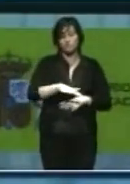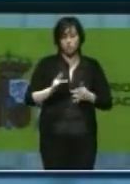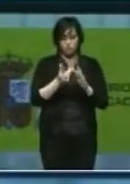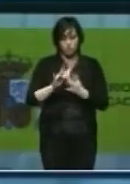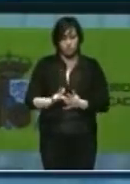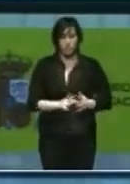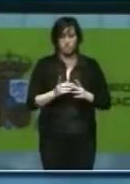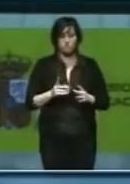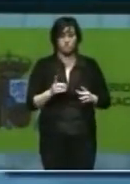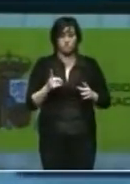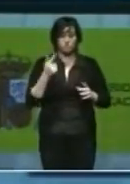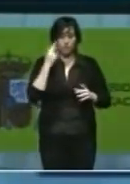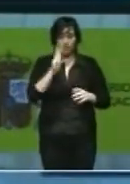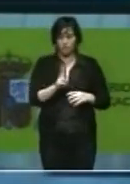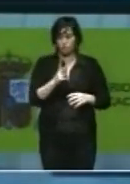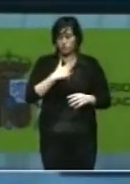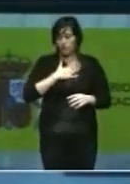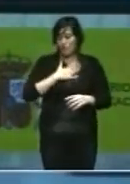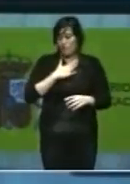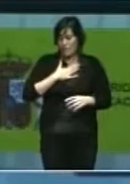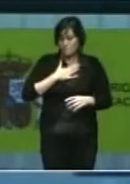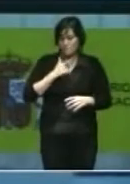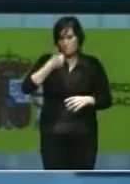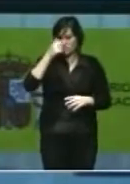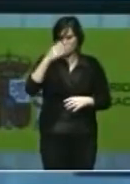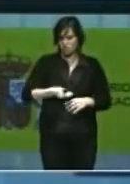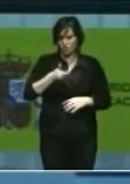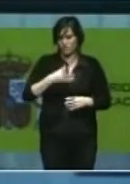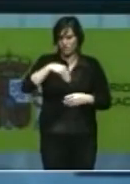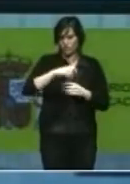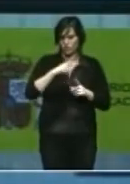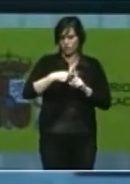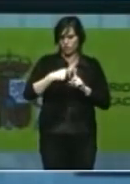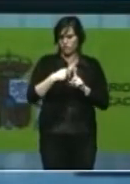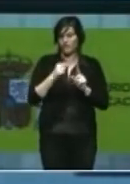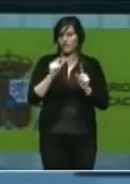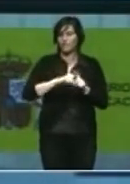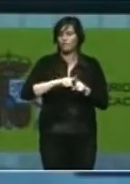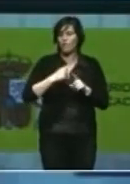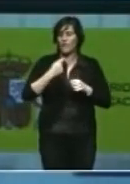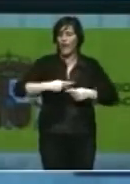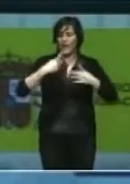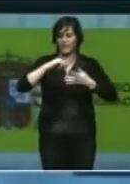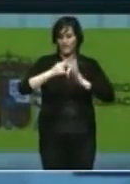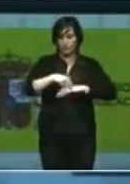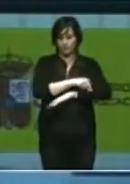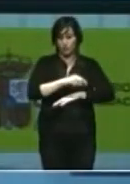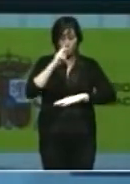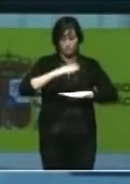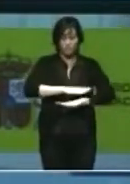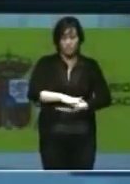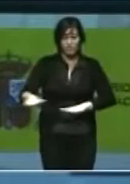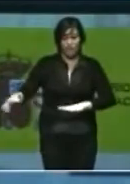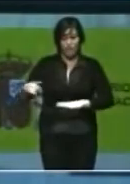intercambio, que a mi modo de ver son los elementos casi más importantes de este tipo de arquitectura. Aquí vemos un poco la planta baja, en la cual este